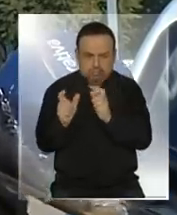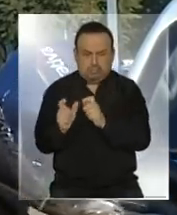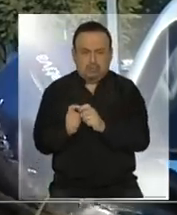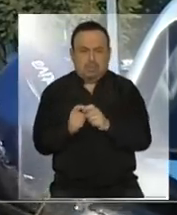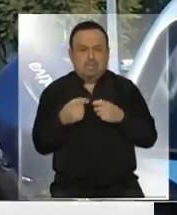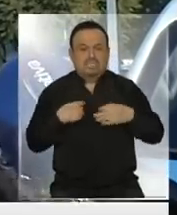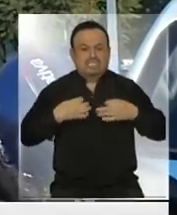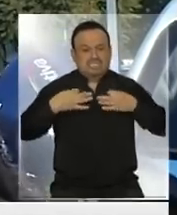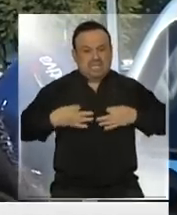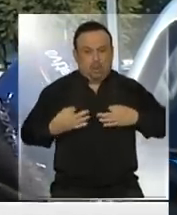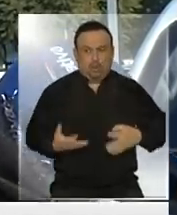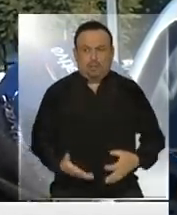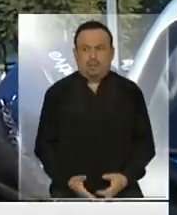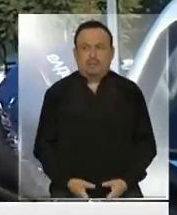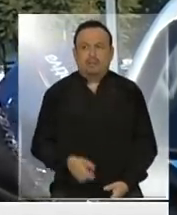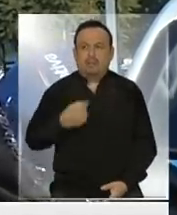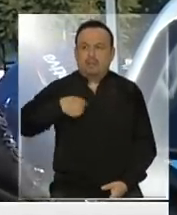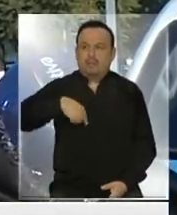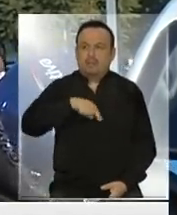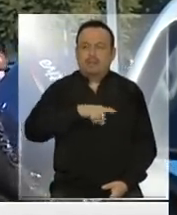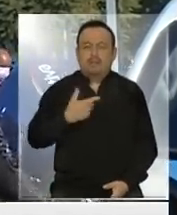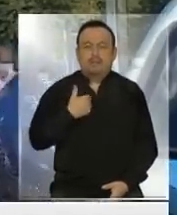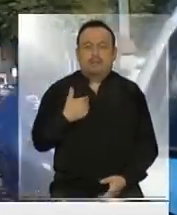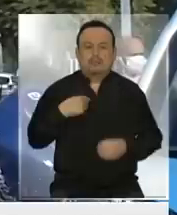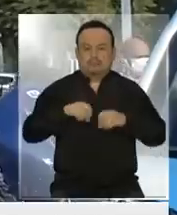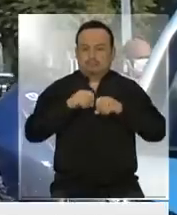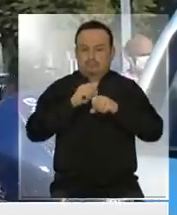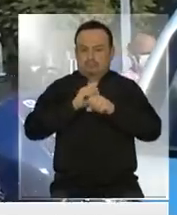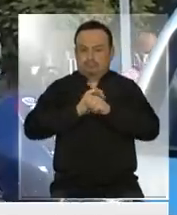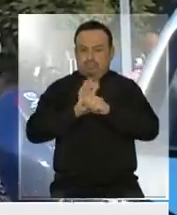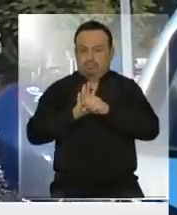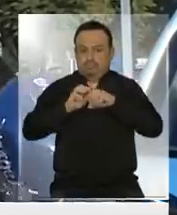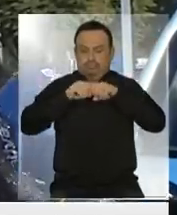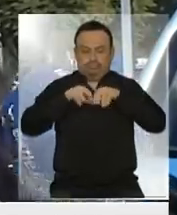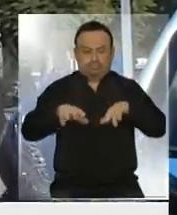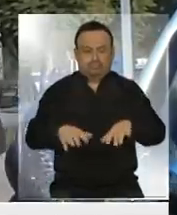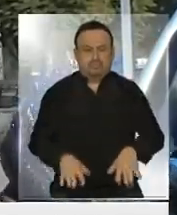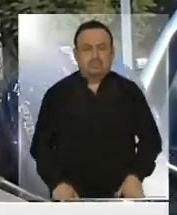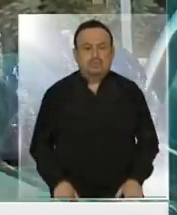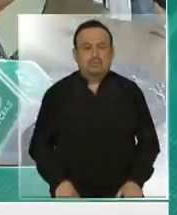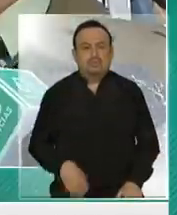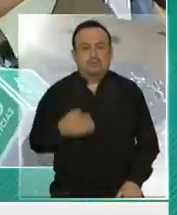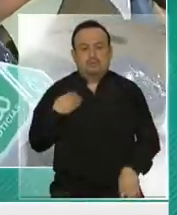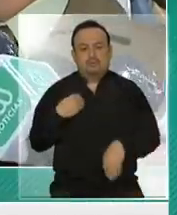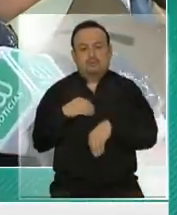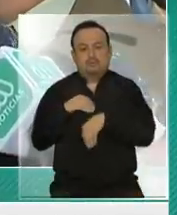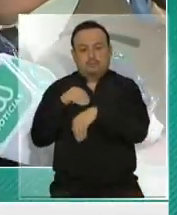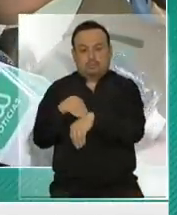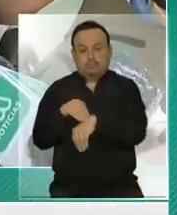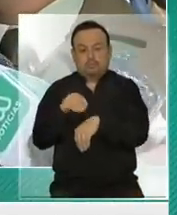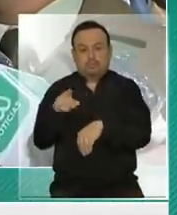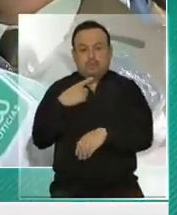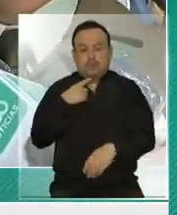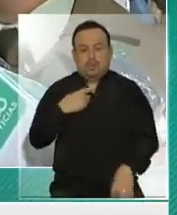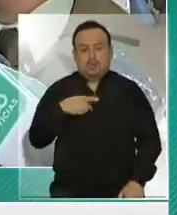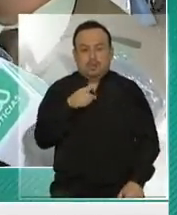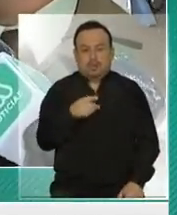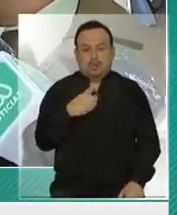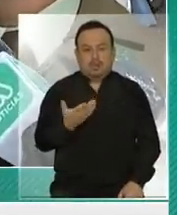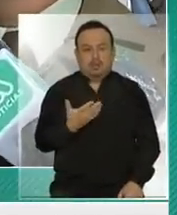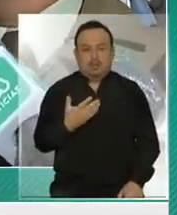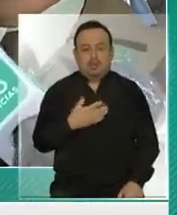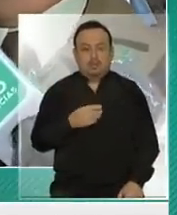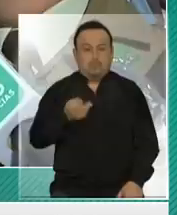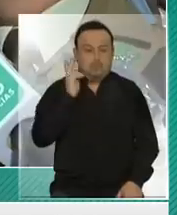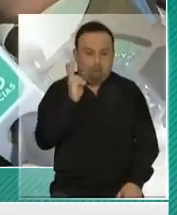las medidas de seguridad que tenemos en el país por esta pandemia claramente se le va a notificar una infracción en el sentido de que están